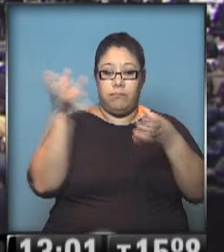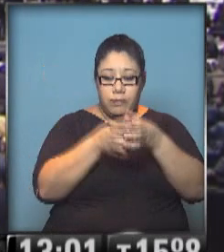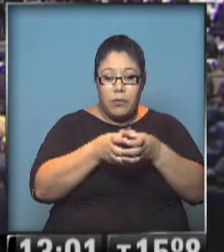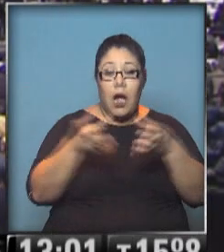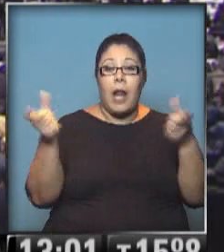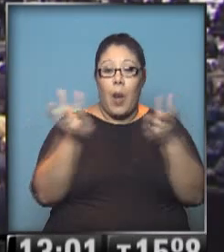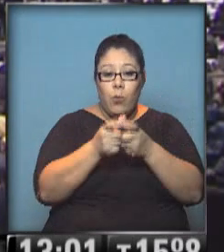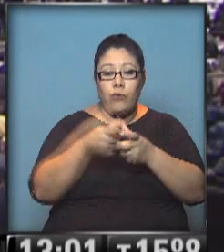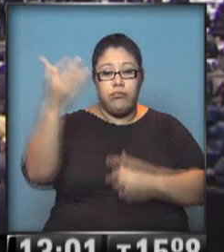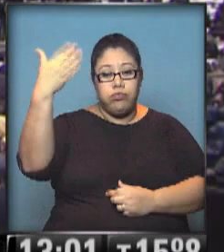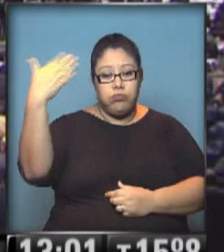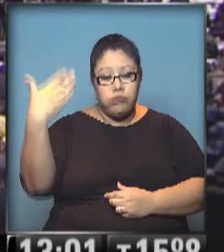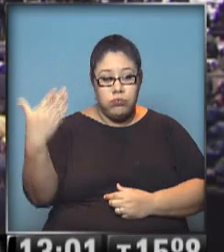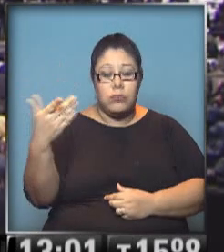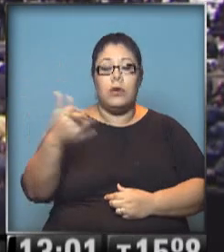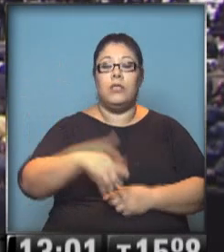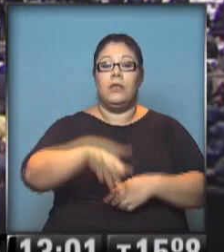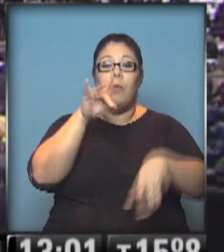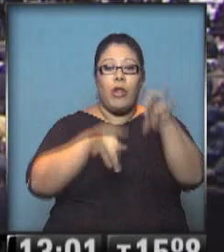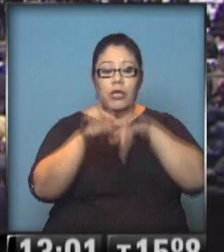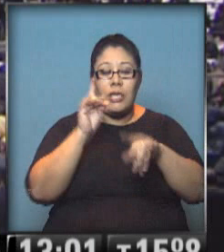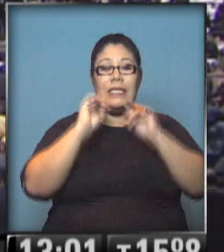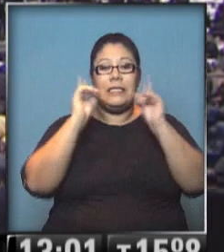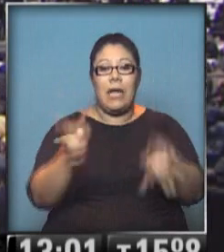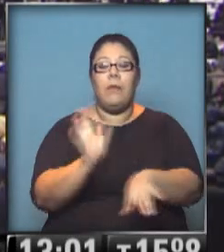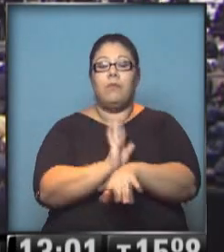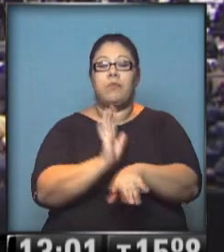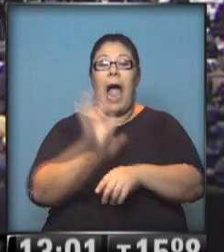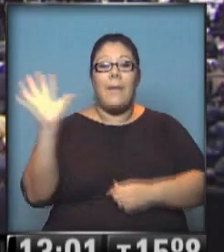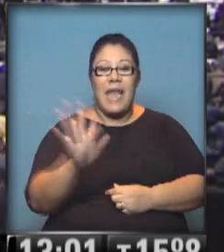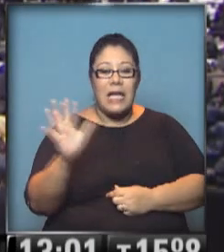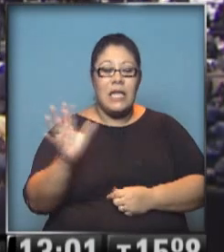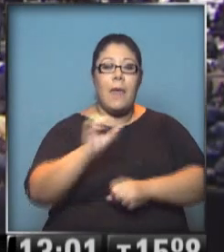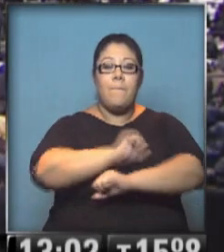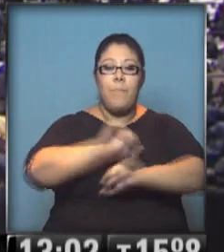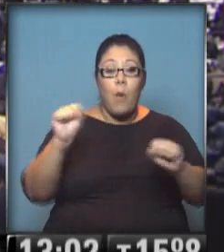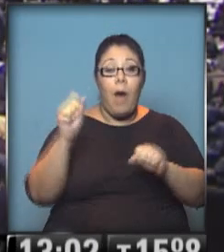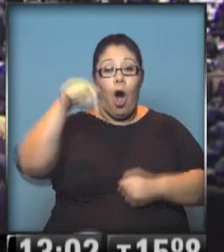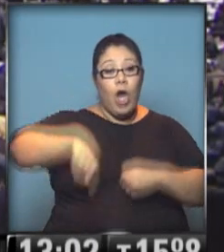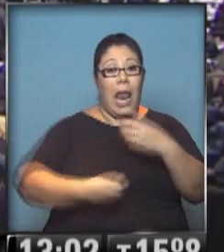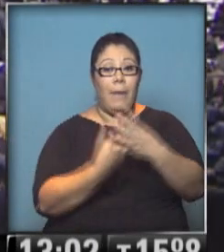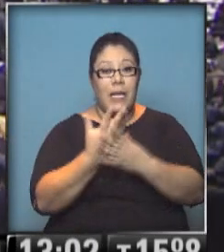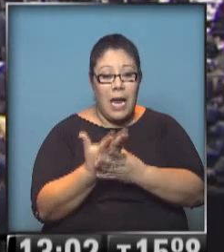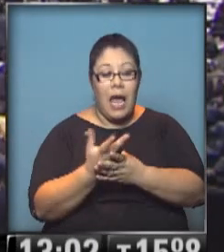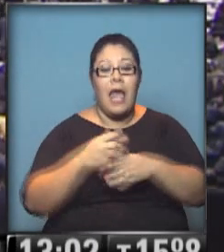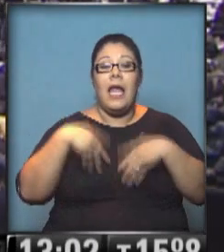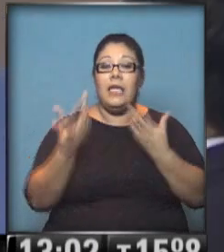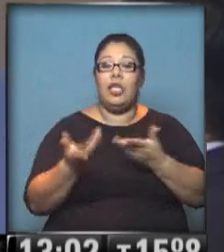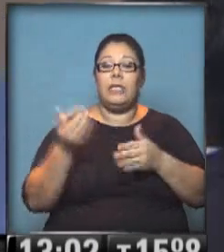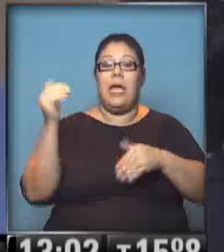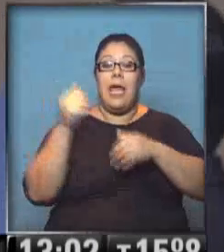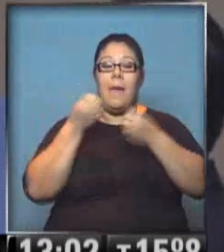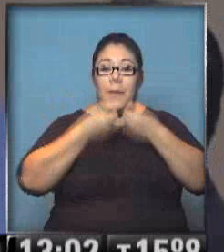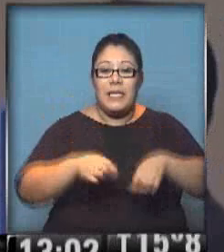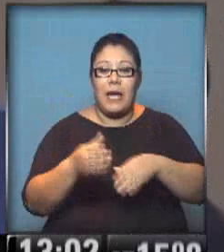pero aquí continúan. Pese también a la amenaza de bomba que se registró esta mañana y retrasó el comienzo del congreso de la FIFA.